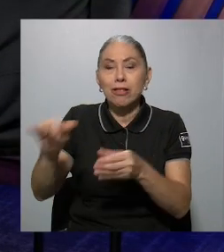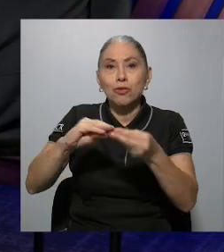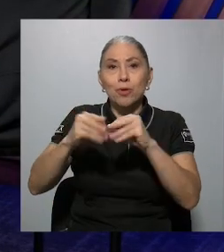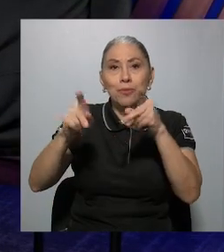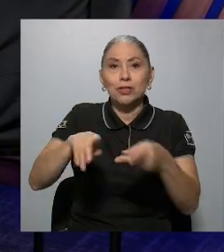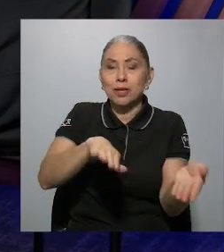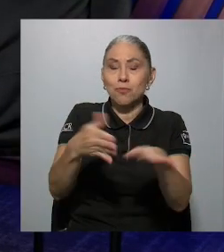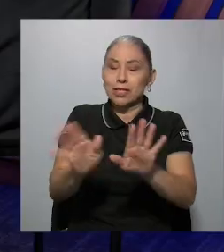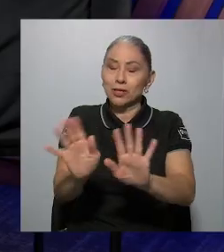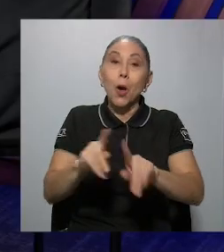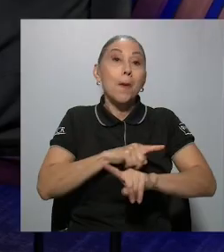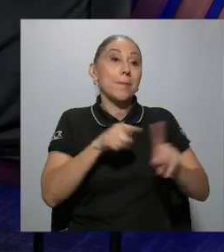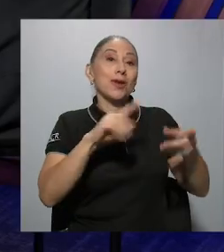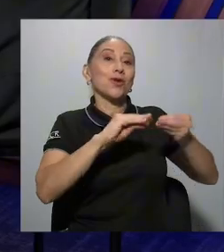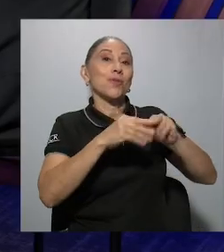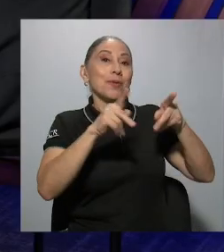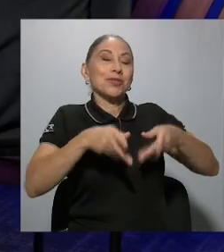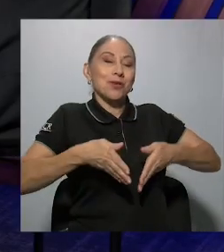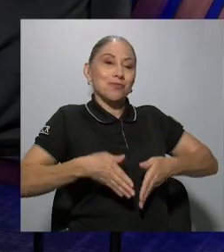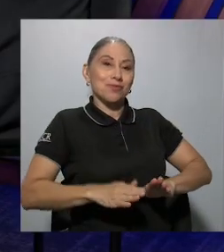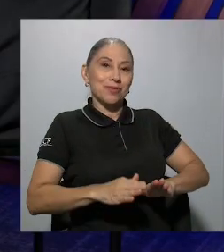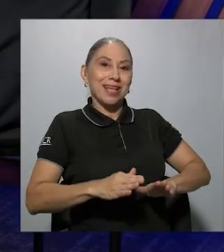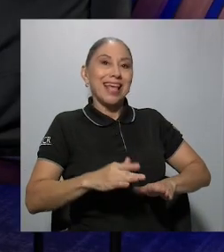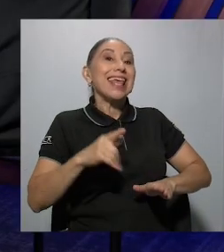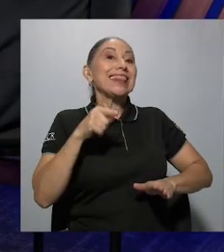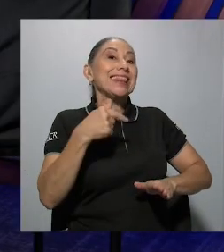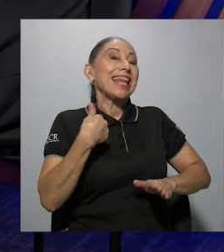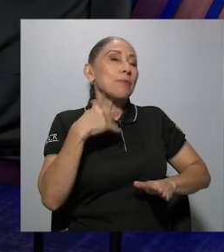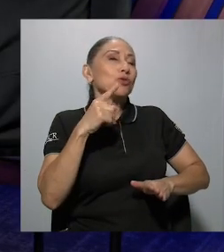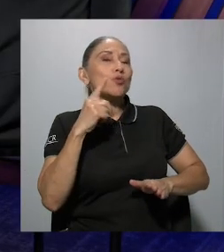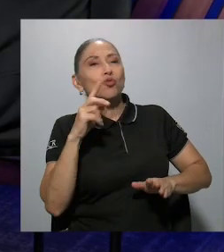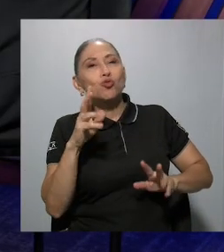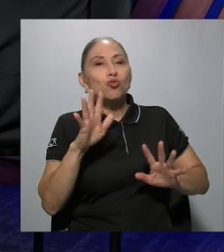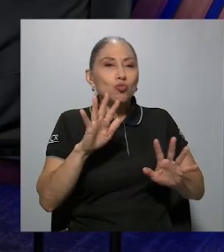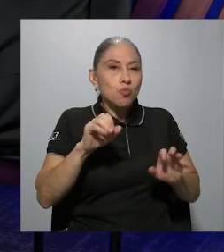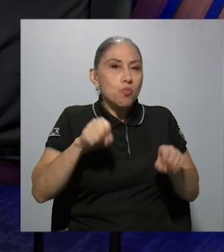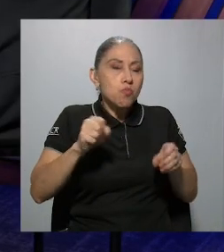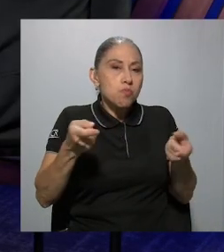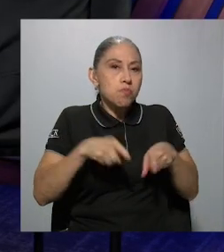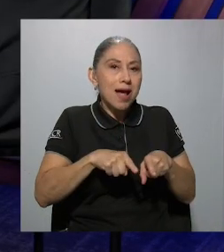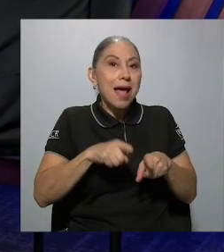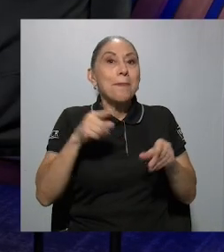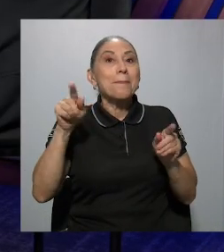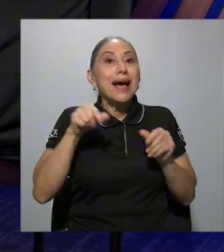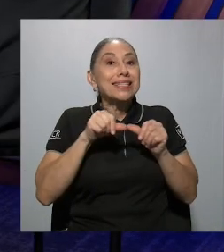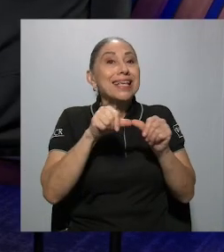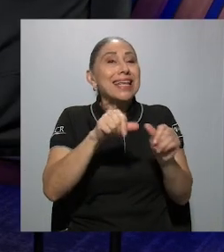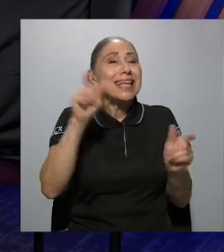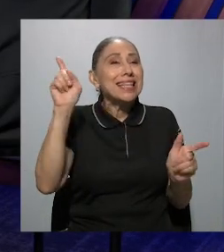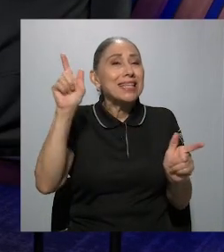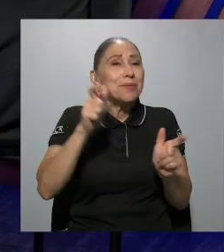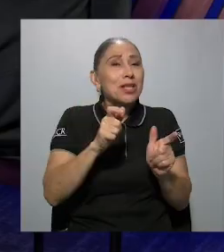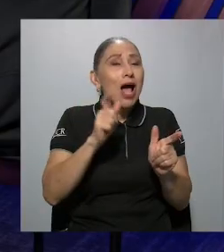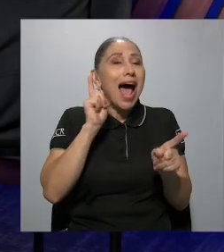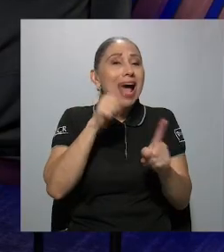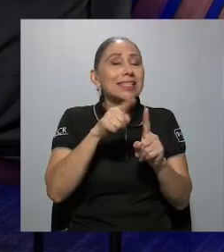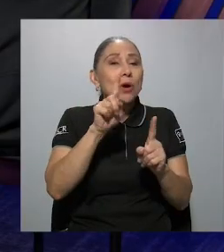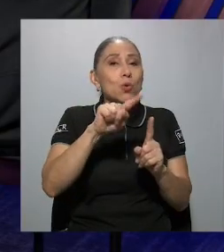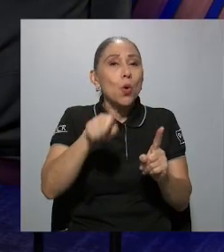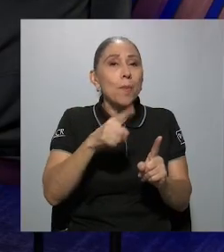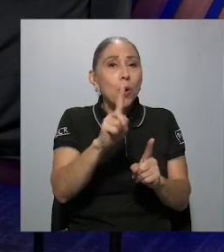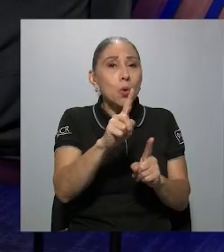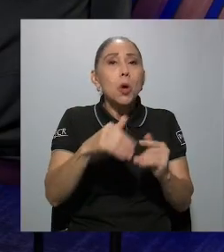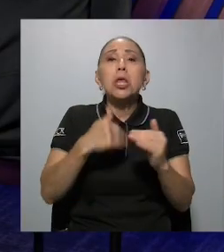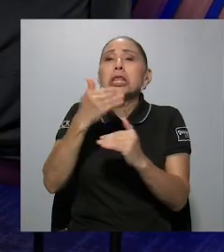la fecundidad sí, o sea, tenemos un supuesto y es que la fecundidad va a seguir disminuyendo hasta 1,1, después se va